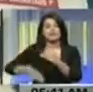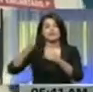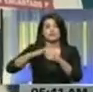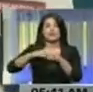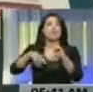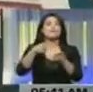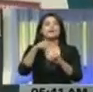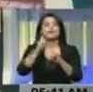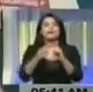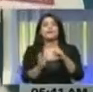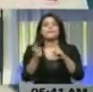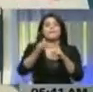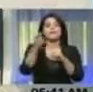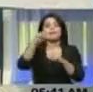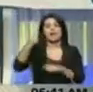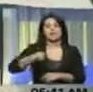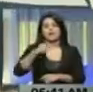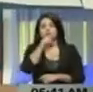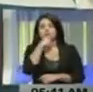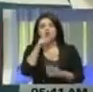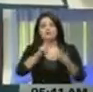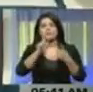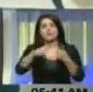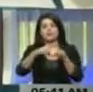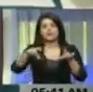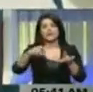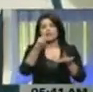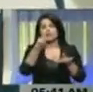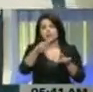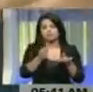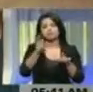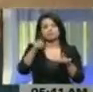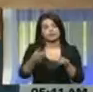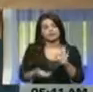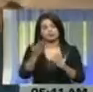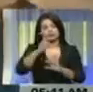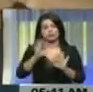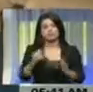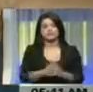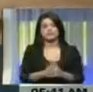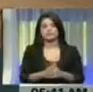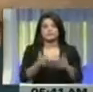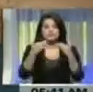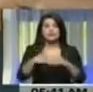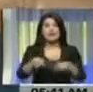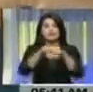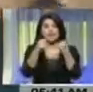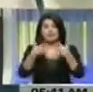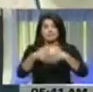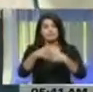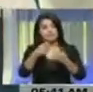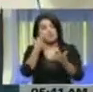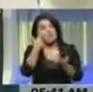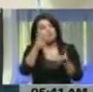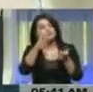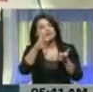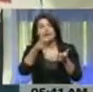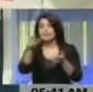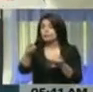pagos del ajuste en las pensiones y el incremento del cestatique socialista. Panaderías serán supervisadas y multarán a las